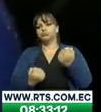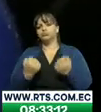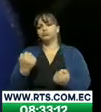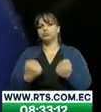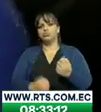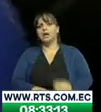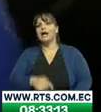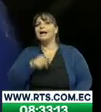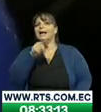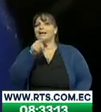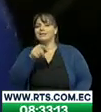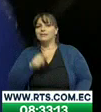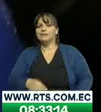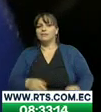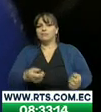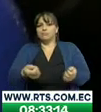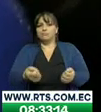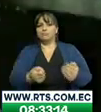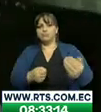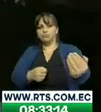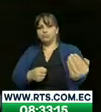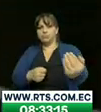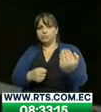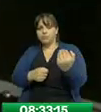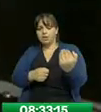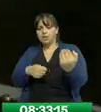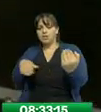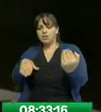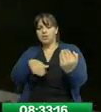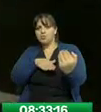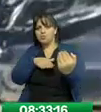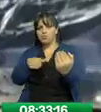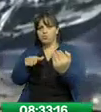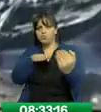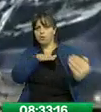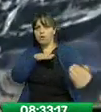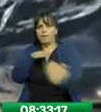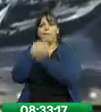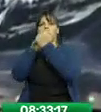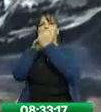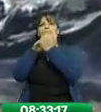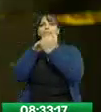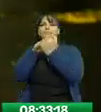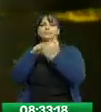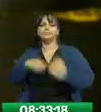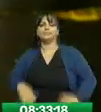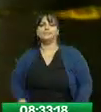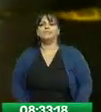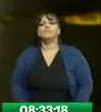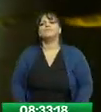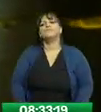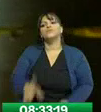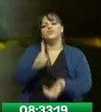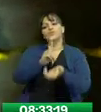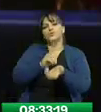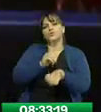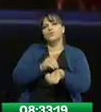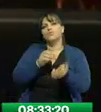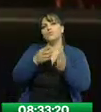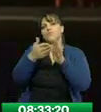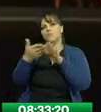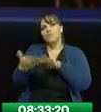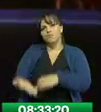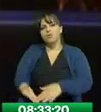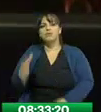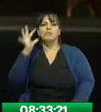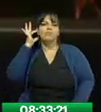carril para que el camión no me pueda chocar. El médico y su esposa se desplazaban en el automóvil. Él murió de manera instantánea, mientras que